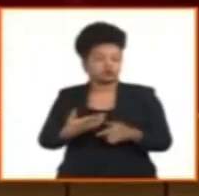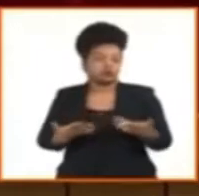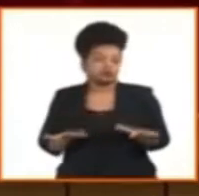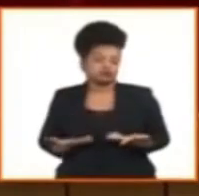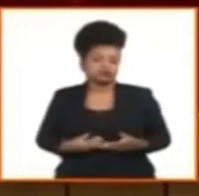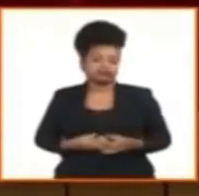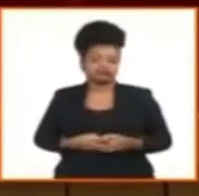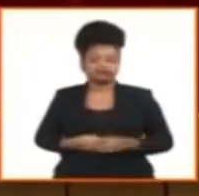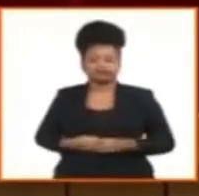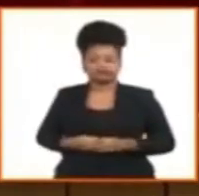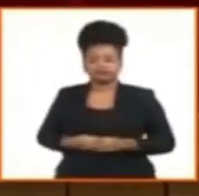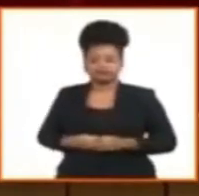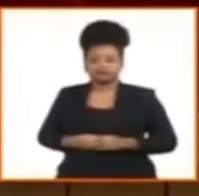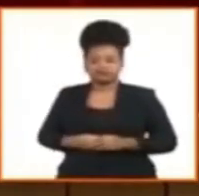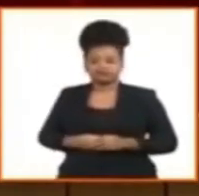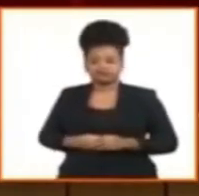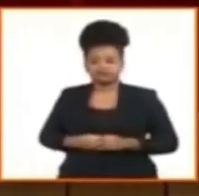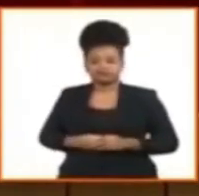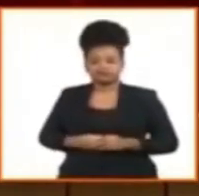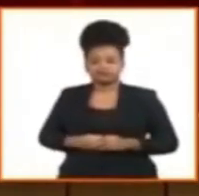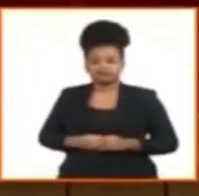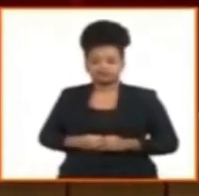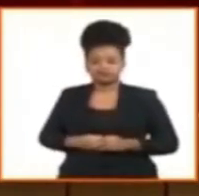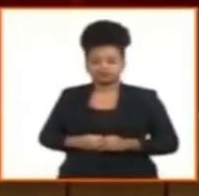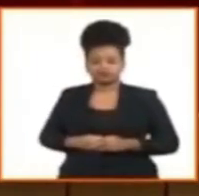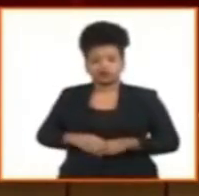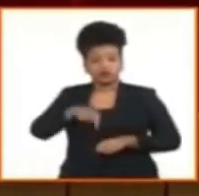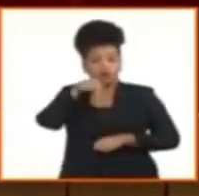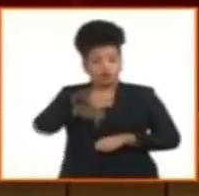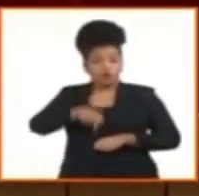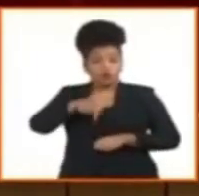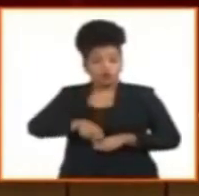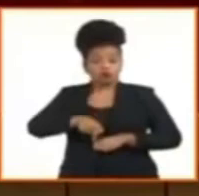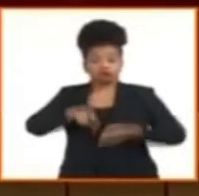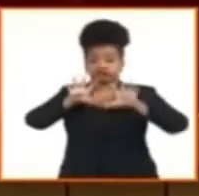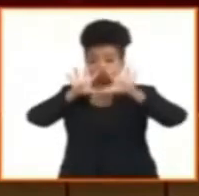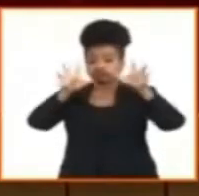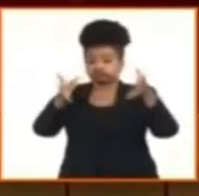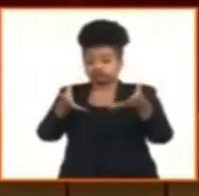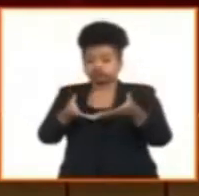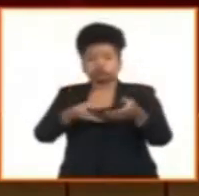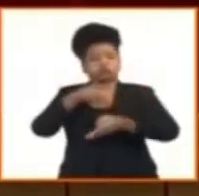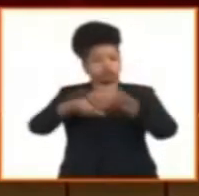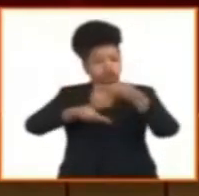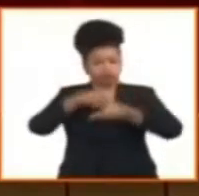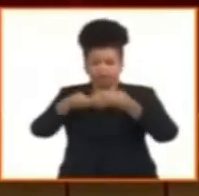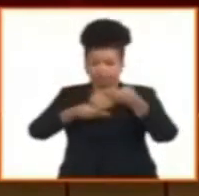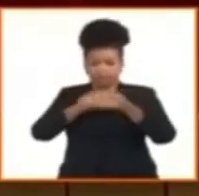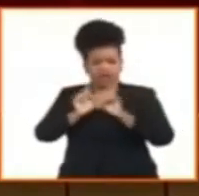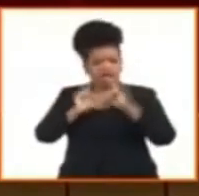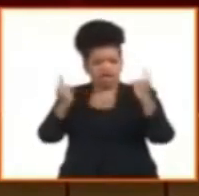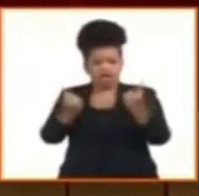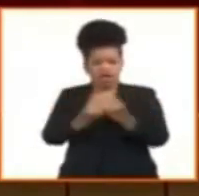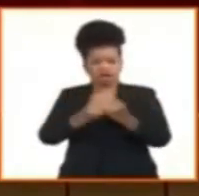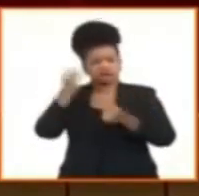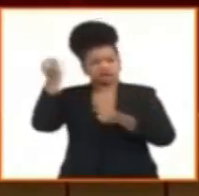Es indudable de que hoy estamos viviendo un escenario de hegemonía global, donde el gobierno de los Estados